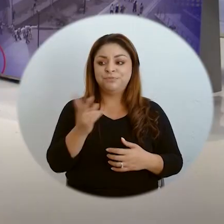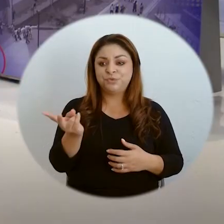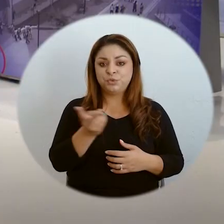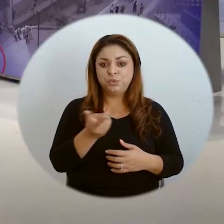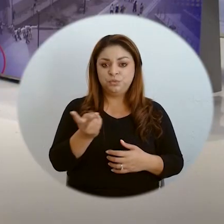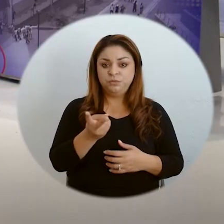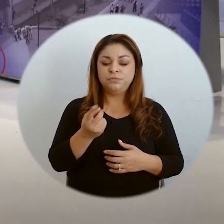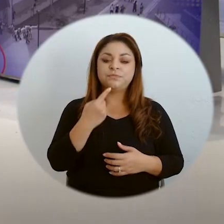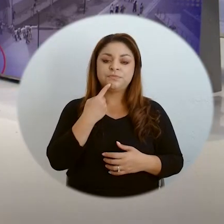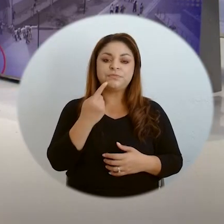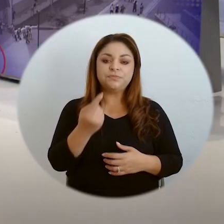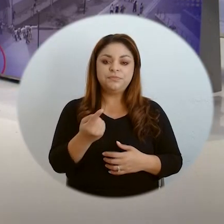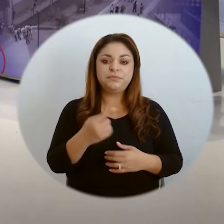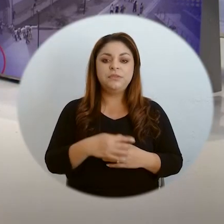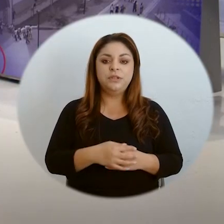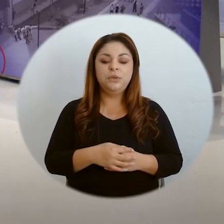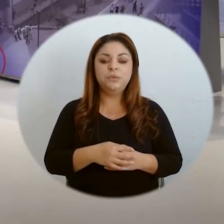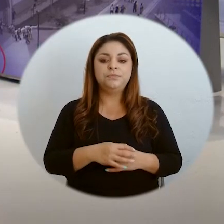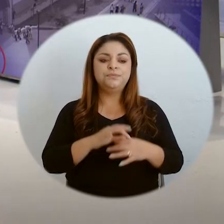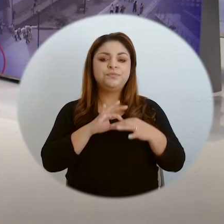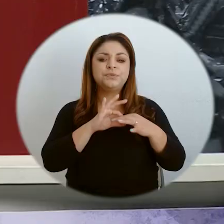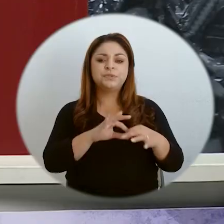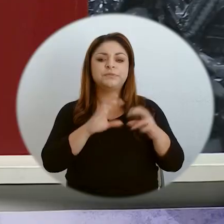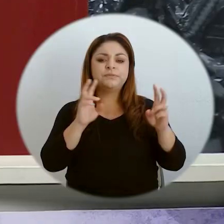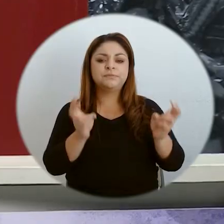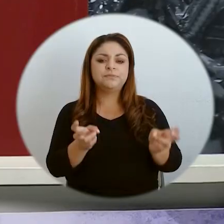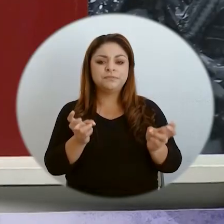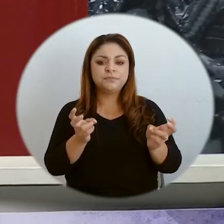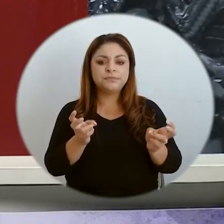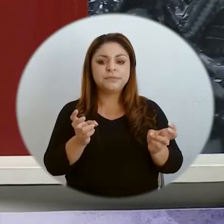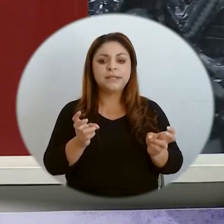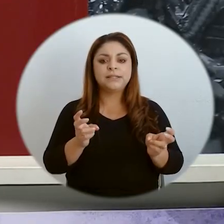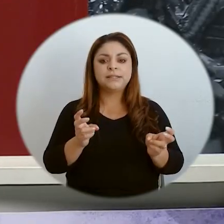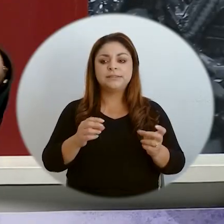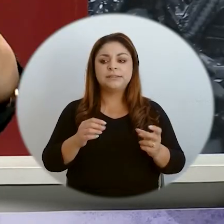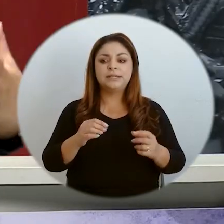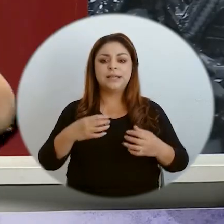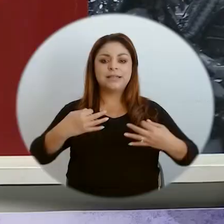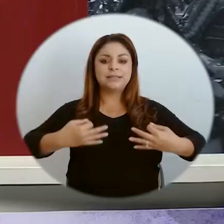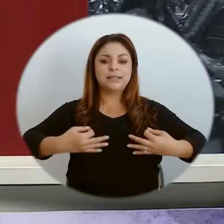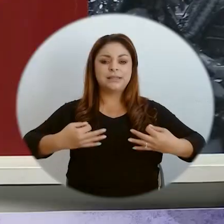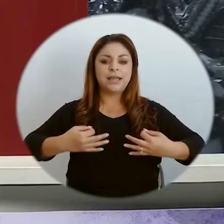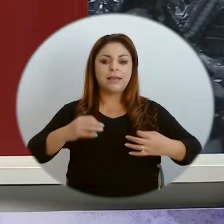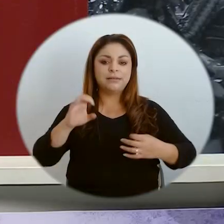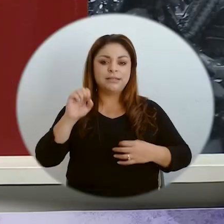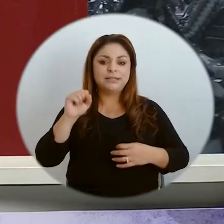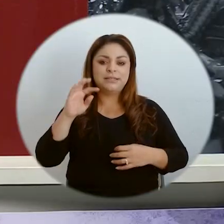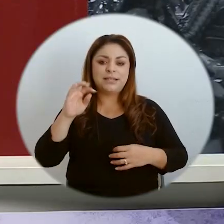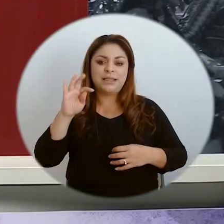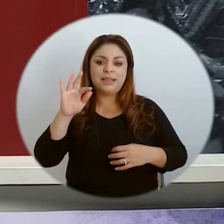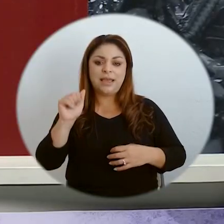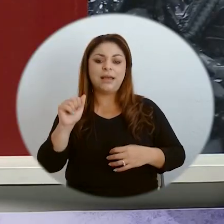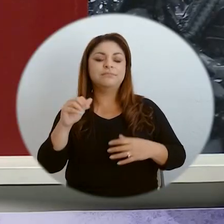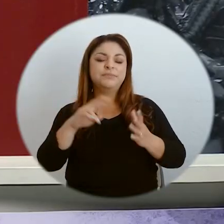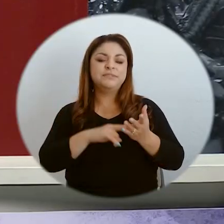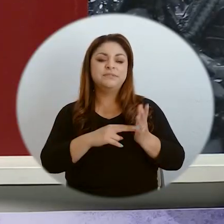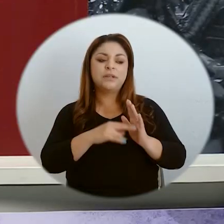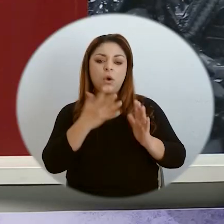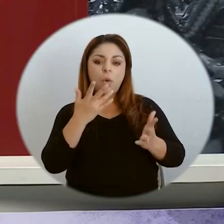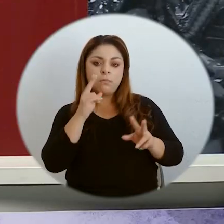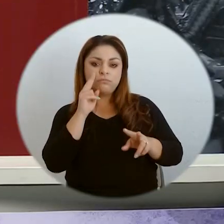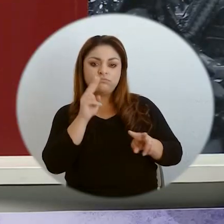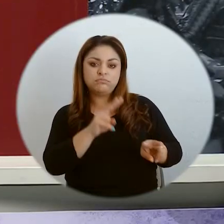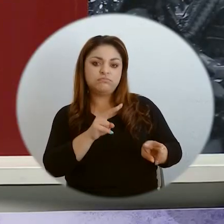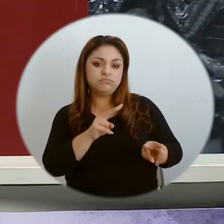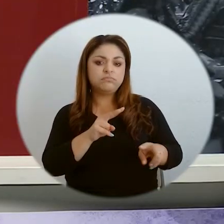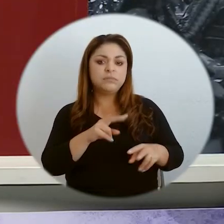Adrián como Andrés estaban diciendo sobre, no solamente sobre la estética, ¿verdad?, de quiénes son, de cómo lo hacen,